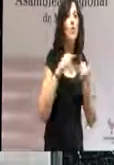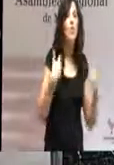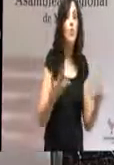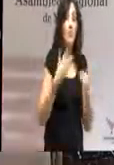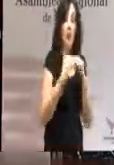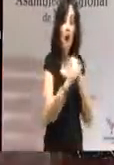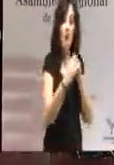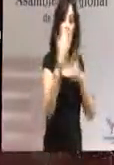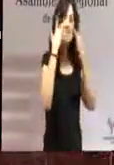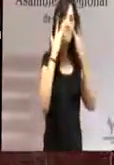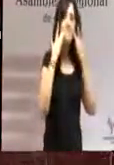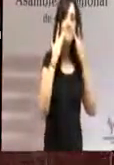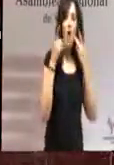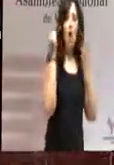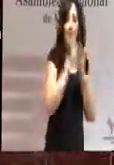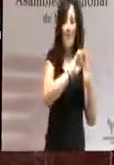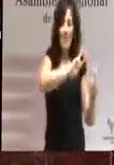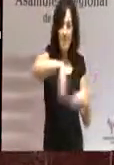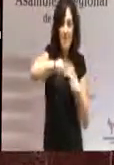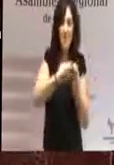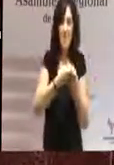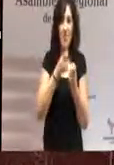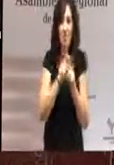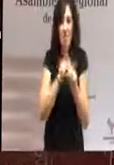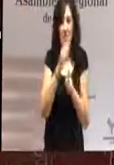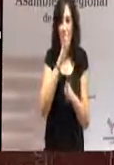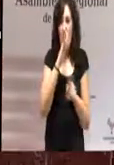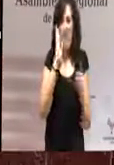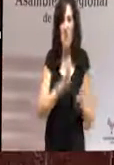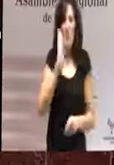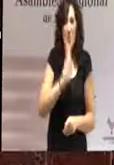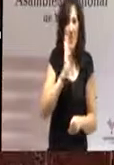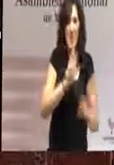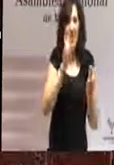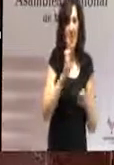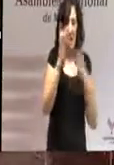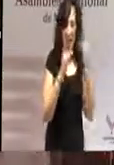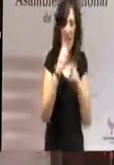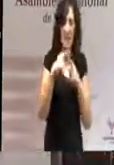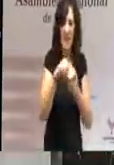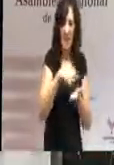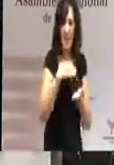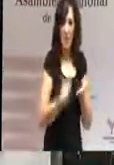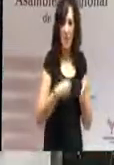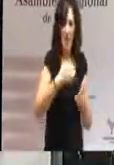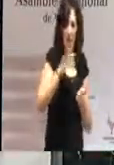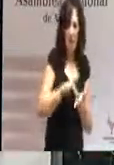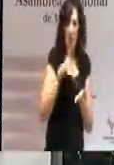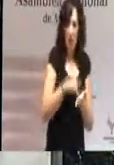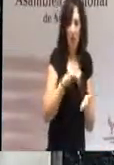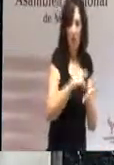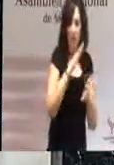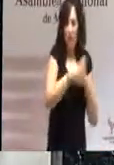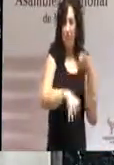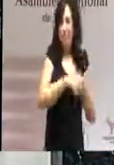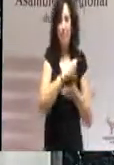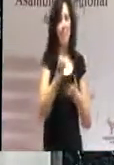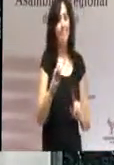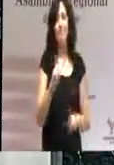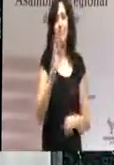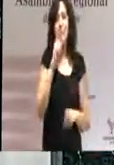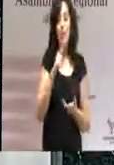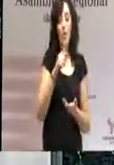de venir esas aguas sucias que tanto rodean las actividades de esta región. Porque lo sucedido aquí